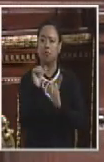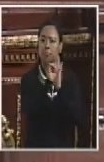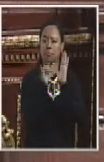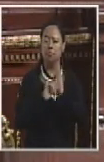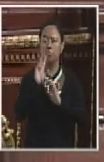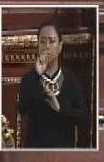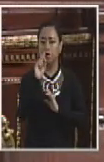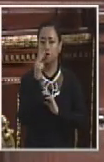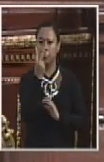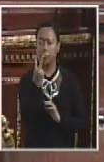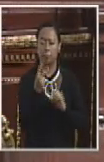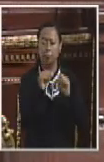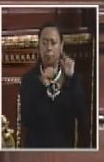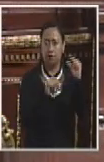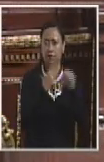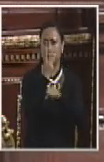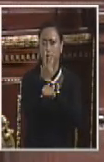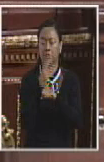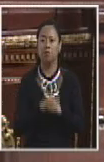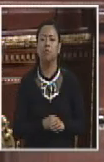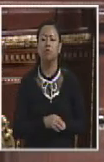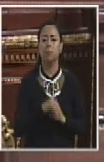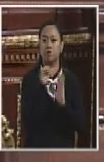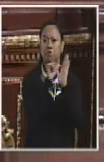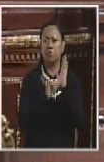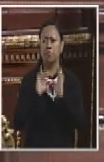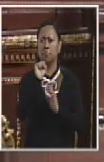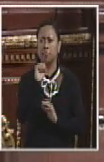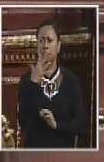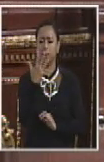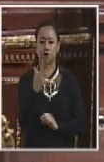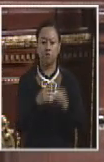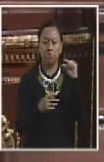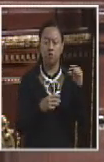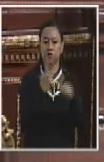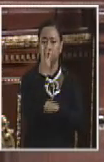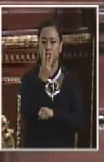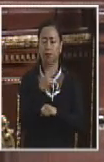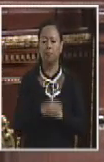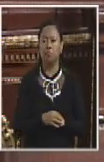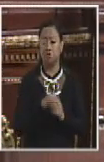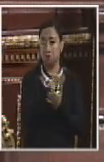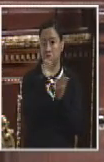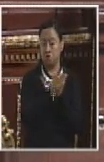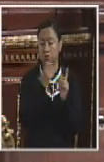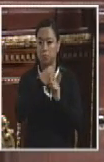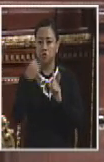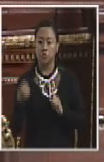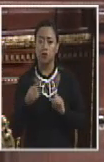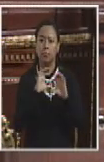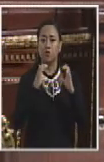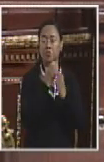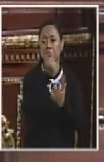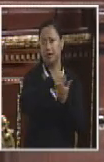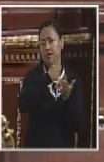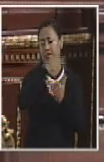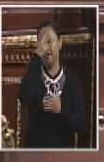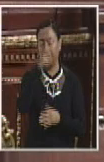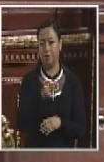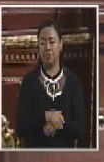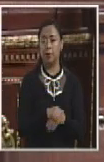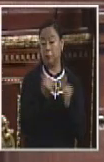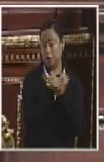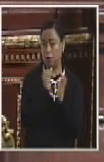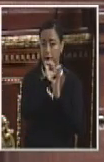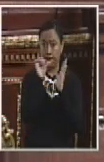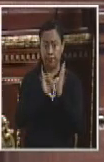artículo 32, fracción tercera, artículo 65, párrafo 3, de la Ley Orgánica del Congreso de la Ciudad de México, así